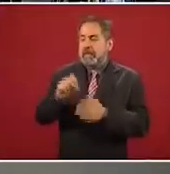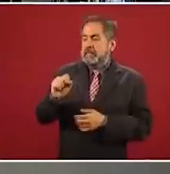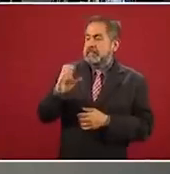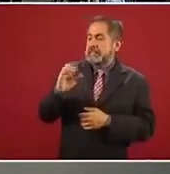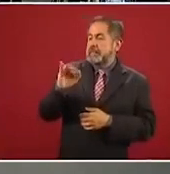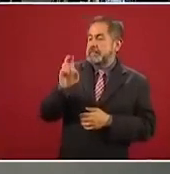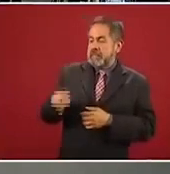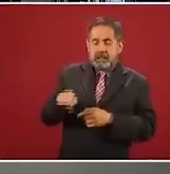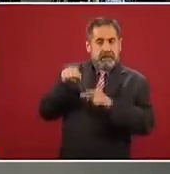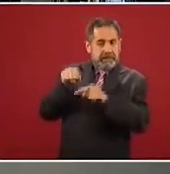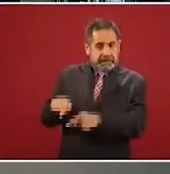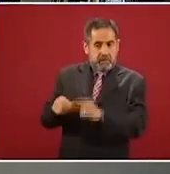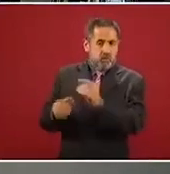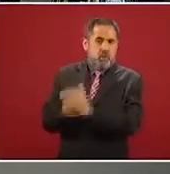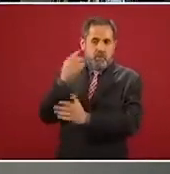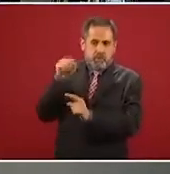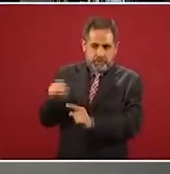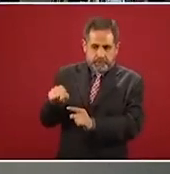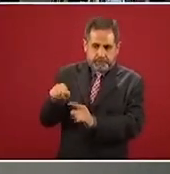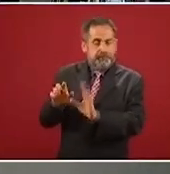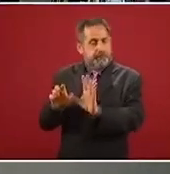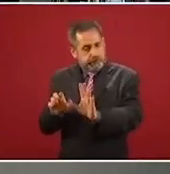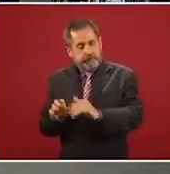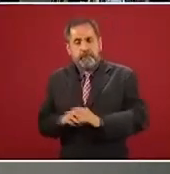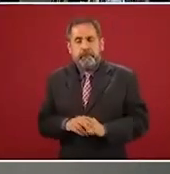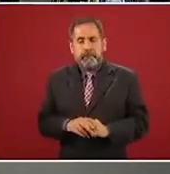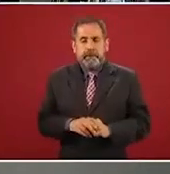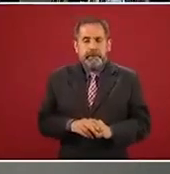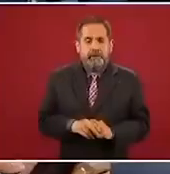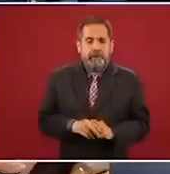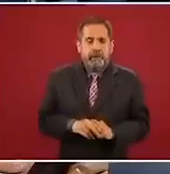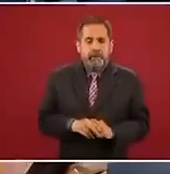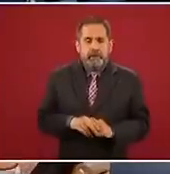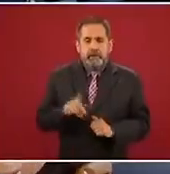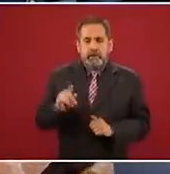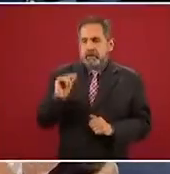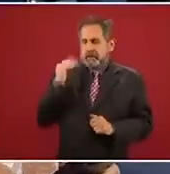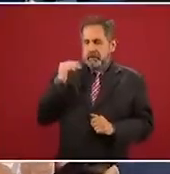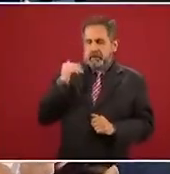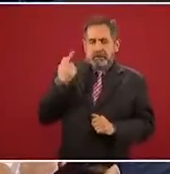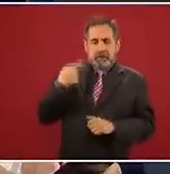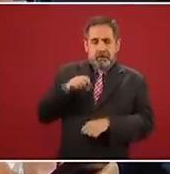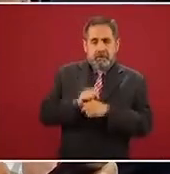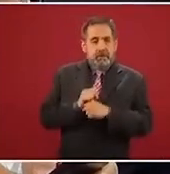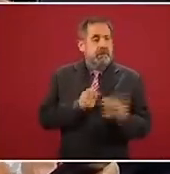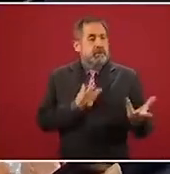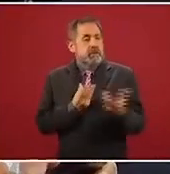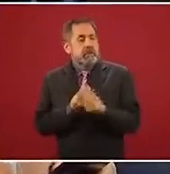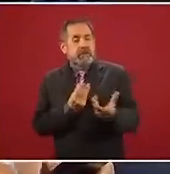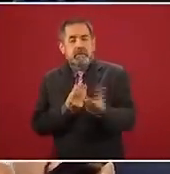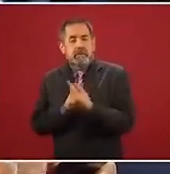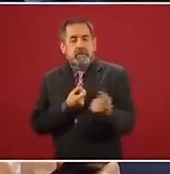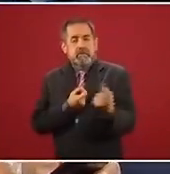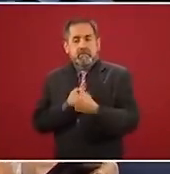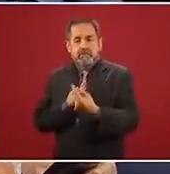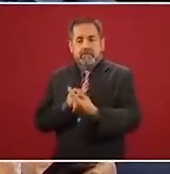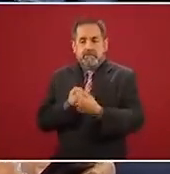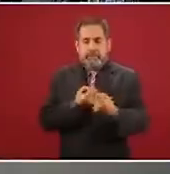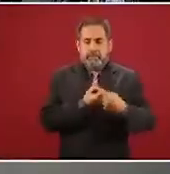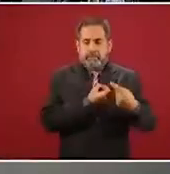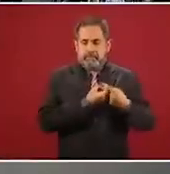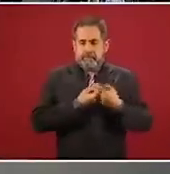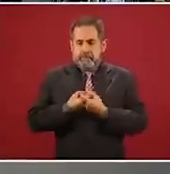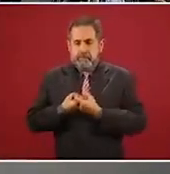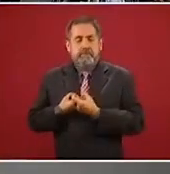Se han adherido ya, esto hace un par de semanas, los estados, los gobiernos estatales